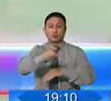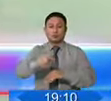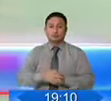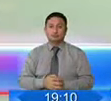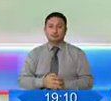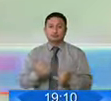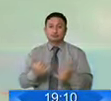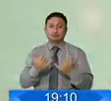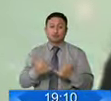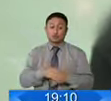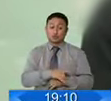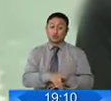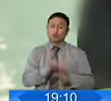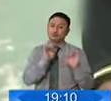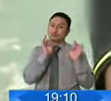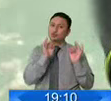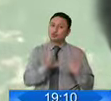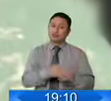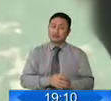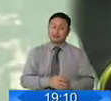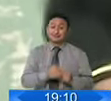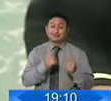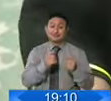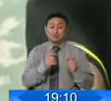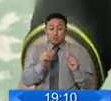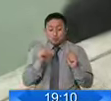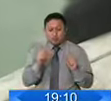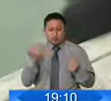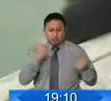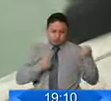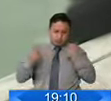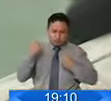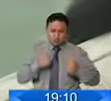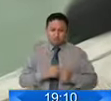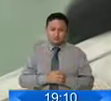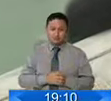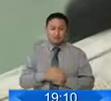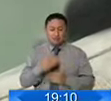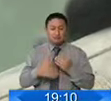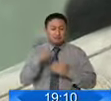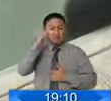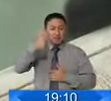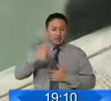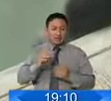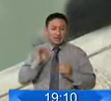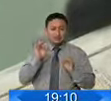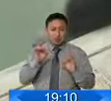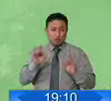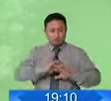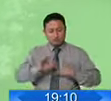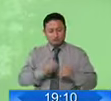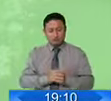esta ocasión corrieron con suerte, salieron con lesiones nada importantes. El dolor pasará mañana, pero las